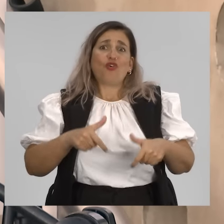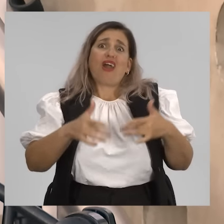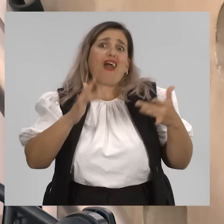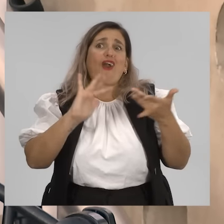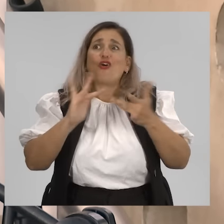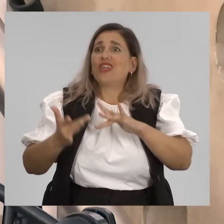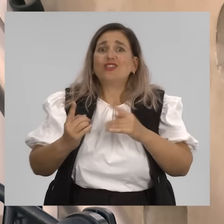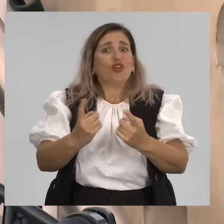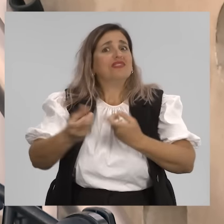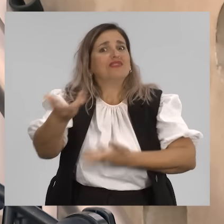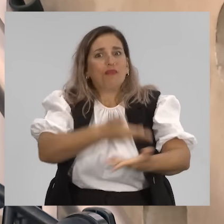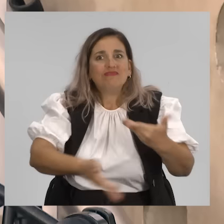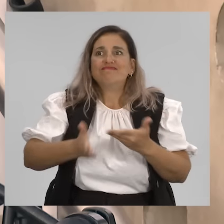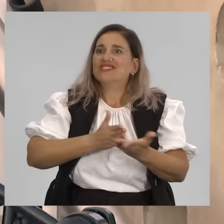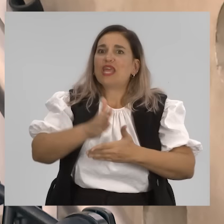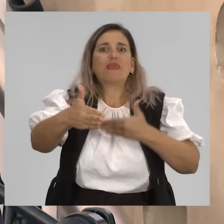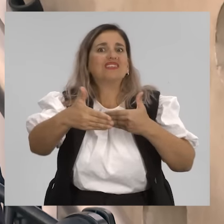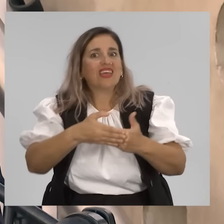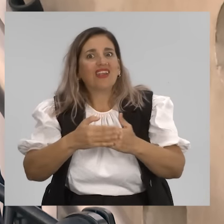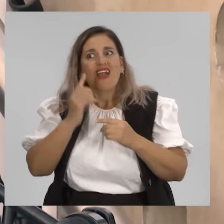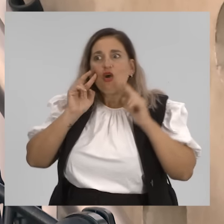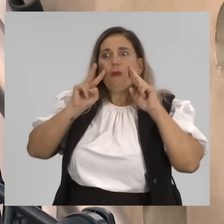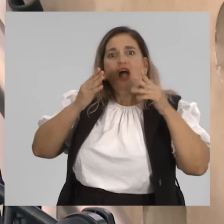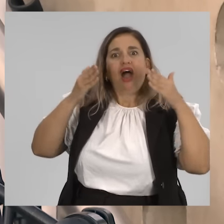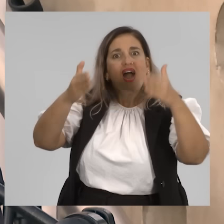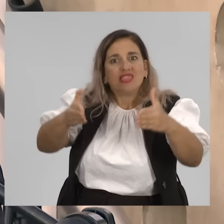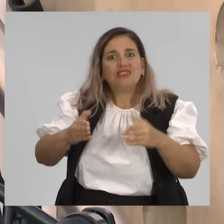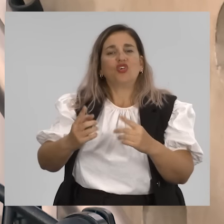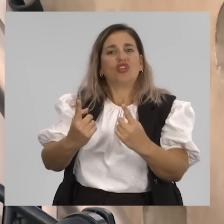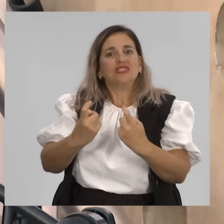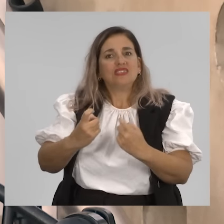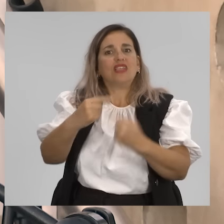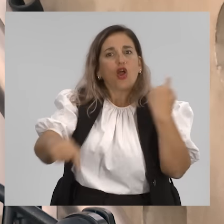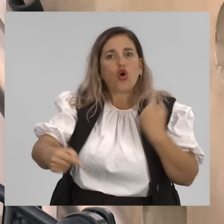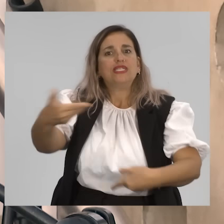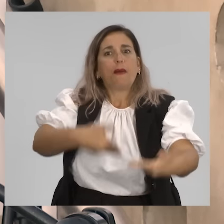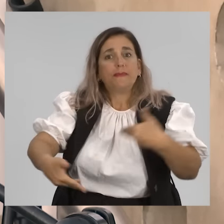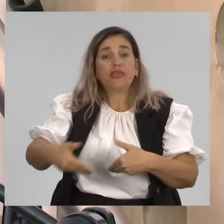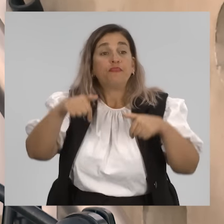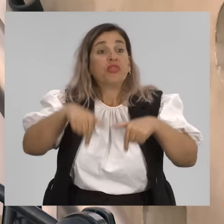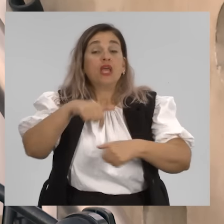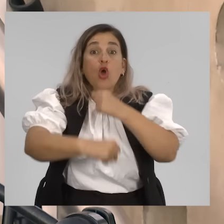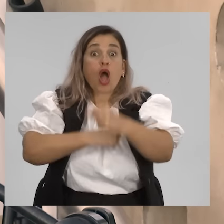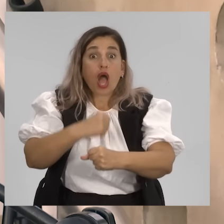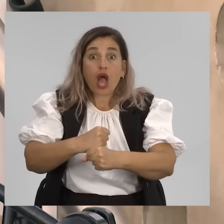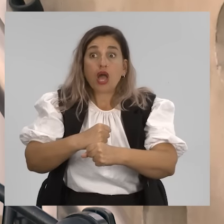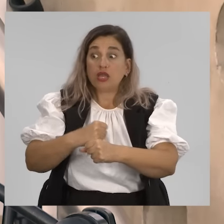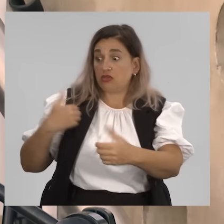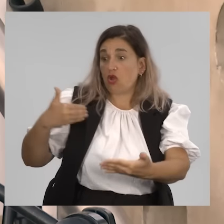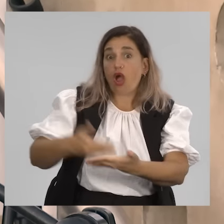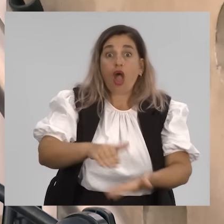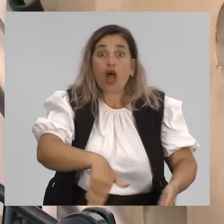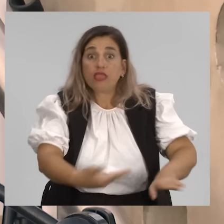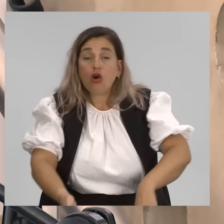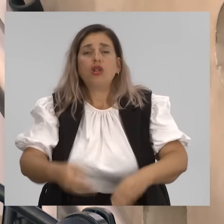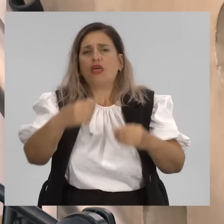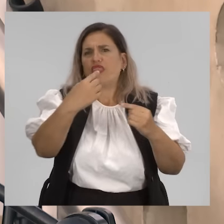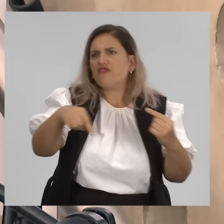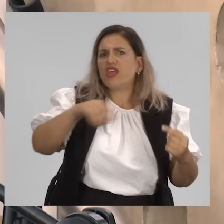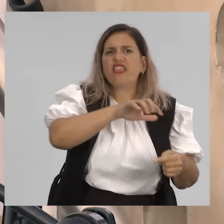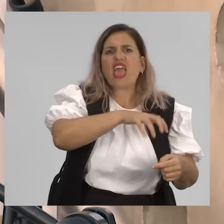gente. No hay manera de hacerlo si no escuchamos. Estos años en muchas de las áreas